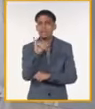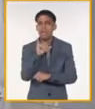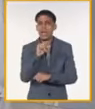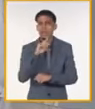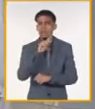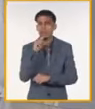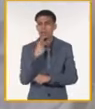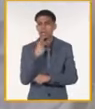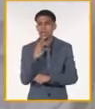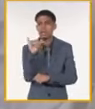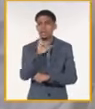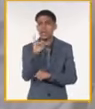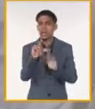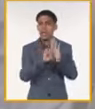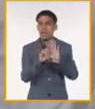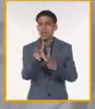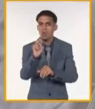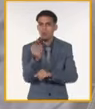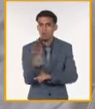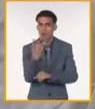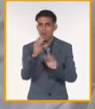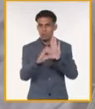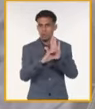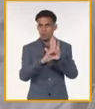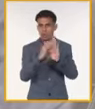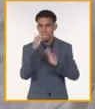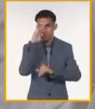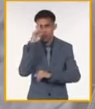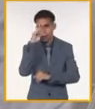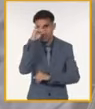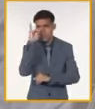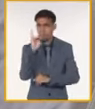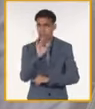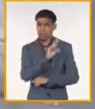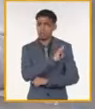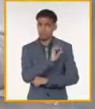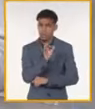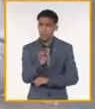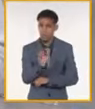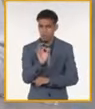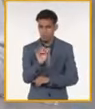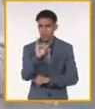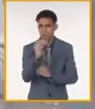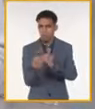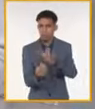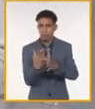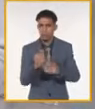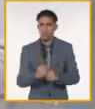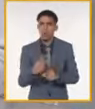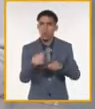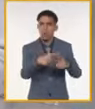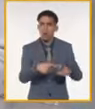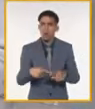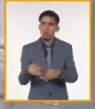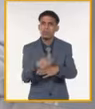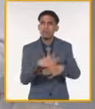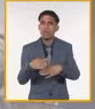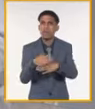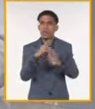salieron ahora en gaceta se Sí sí sí son esos seis decretos pero pero también hay eh varios